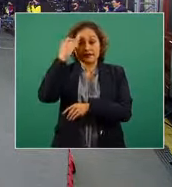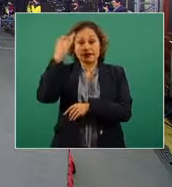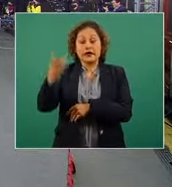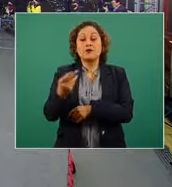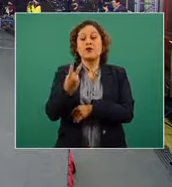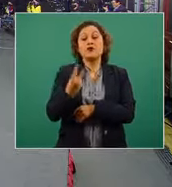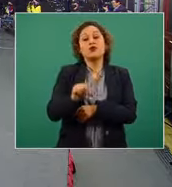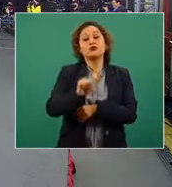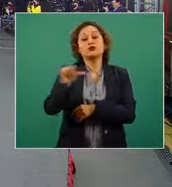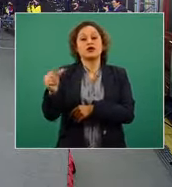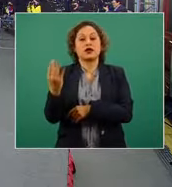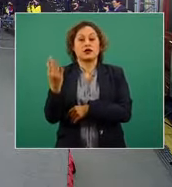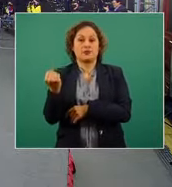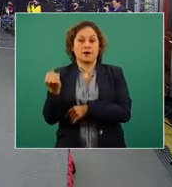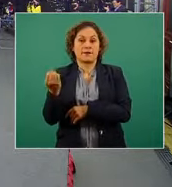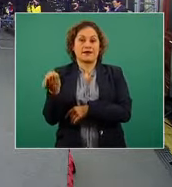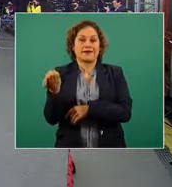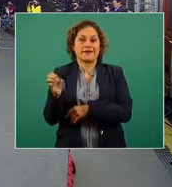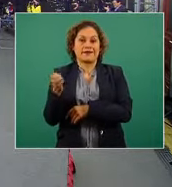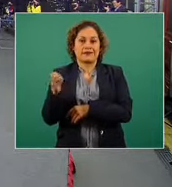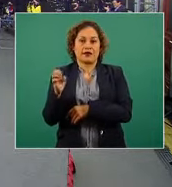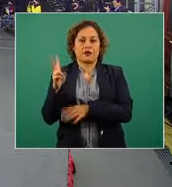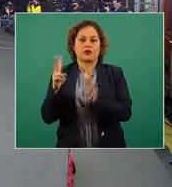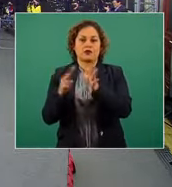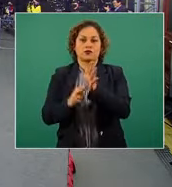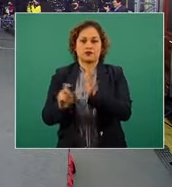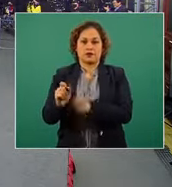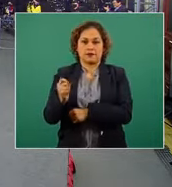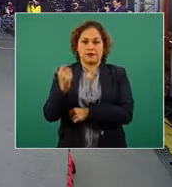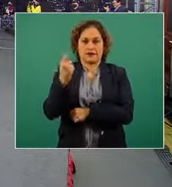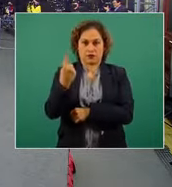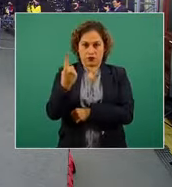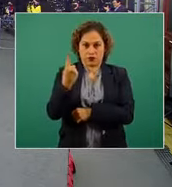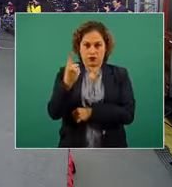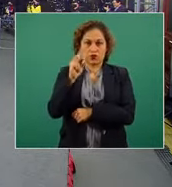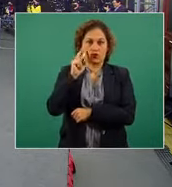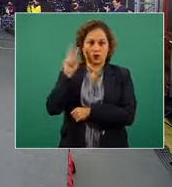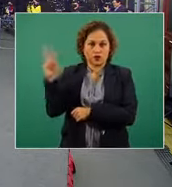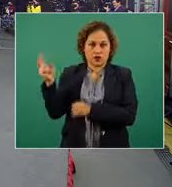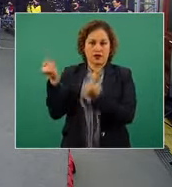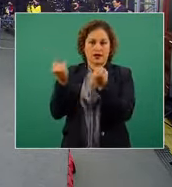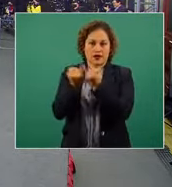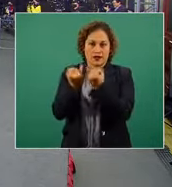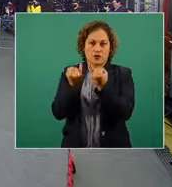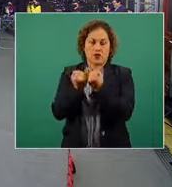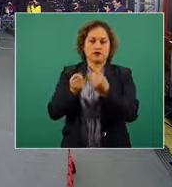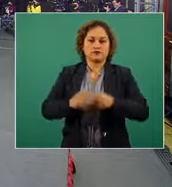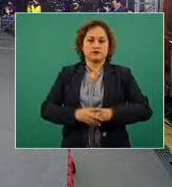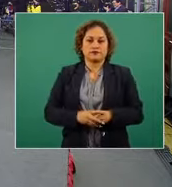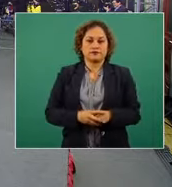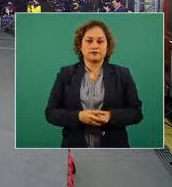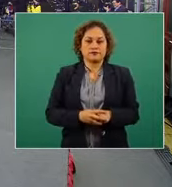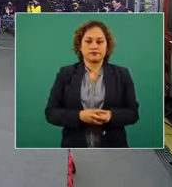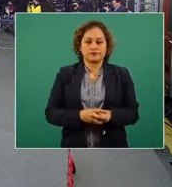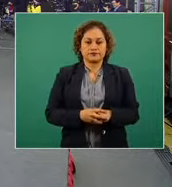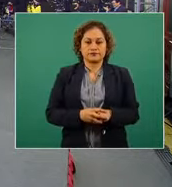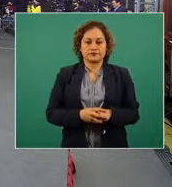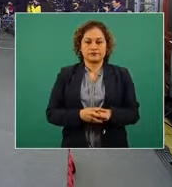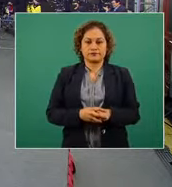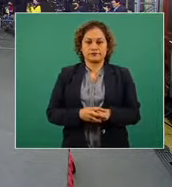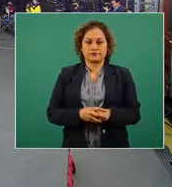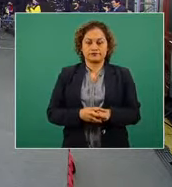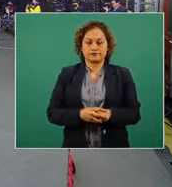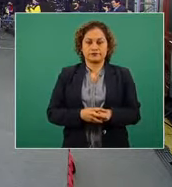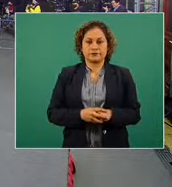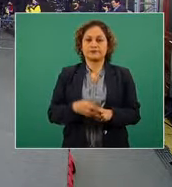enero de este año y que está también con señalamiento rojo. La anterior, por favor. Ahí. Ustedes